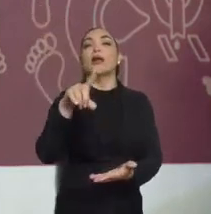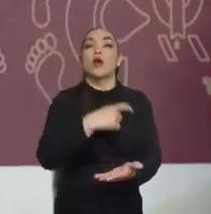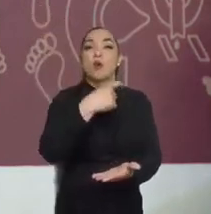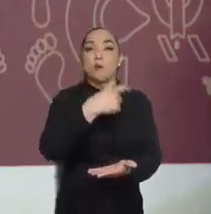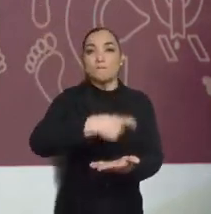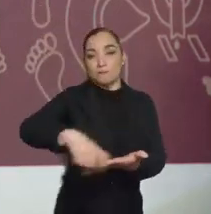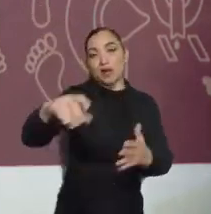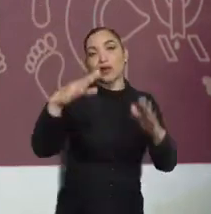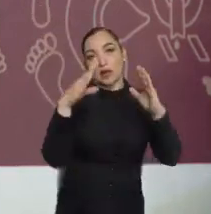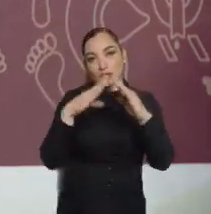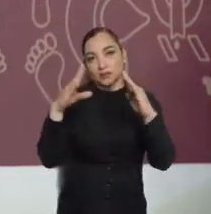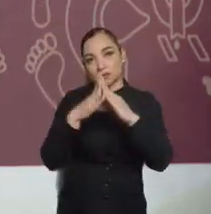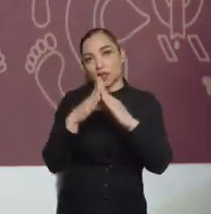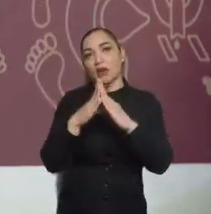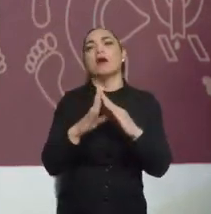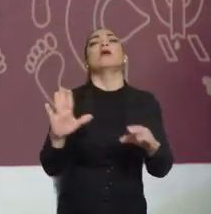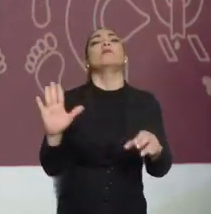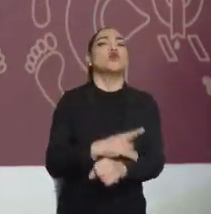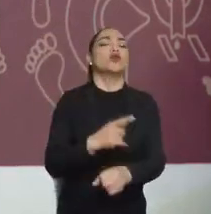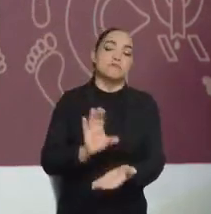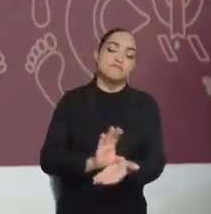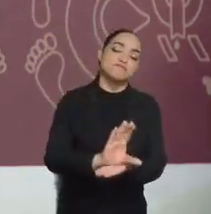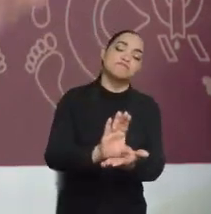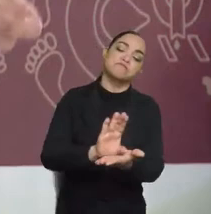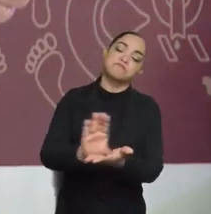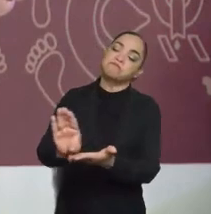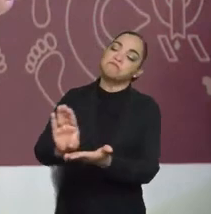qué? Porque la inmensa mayoría tenían